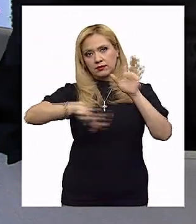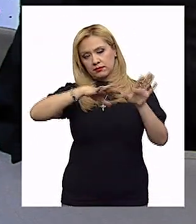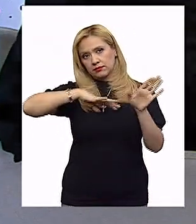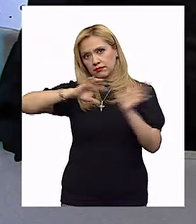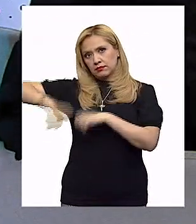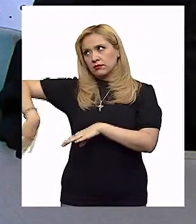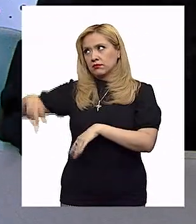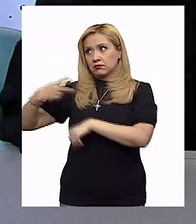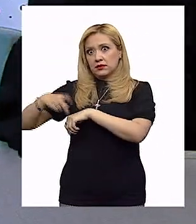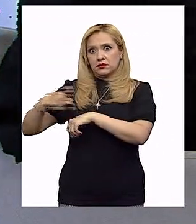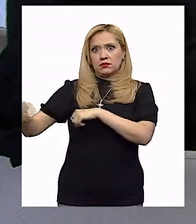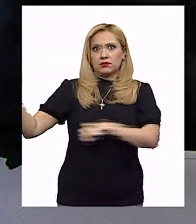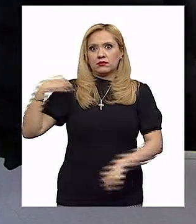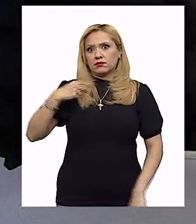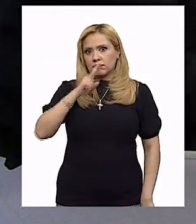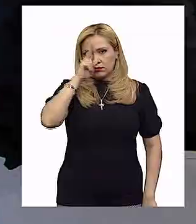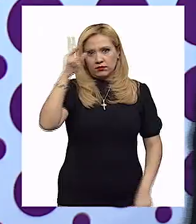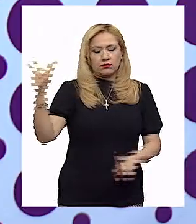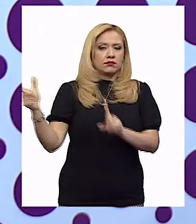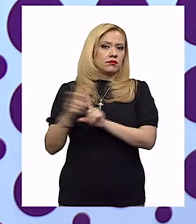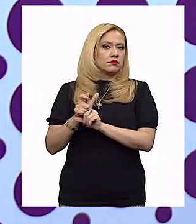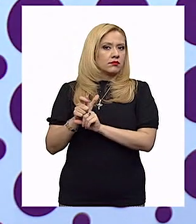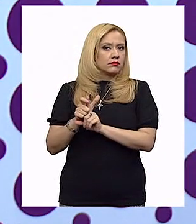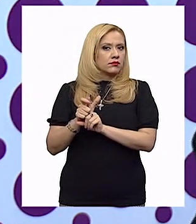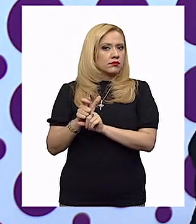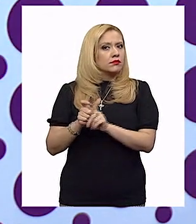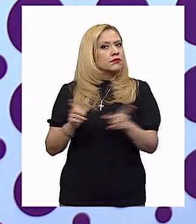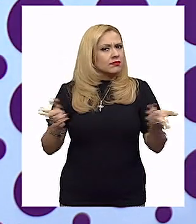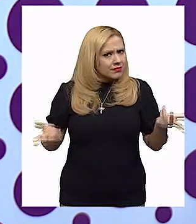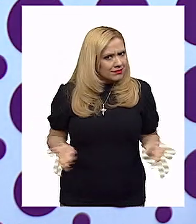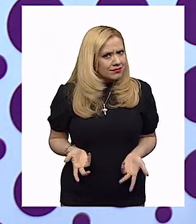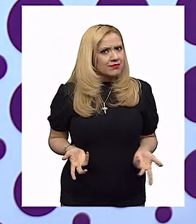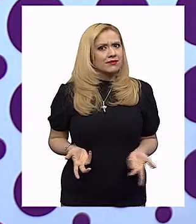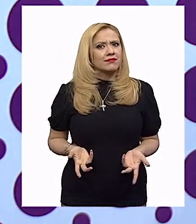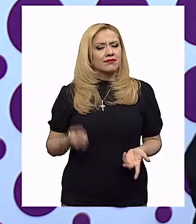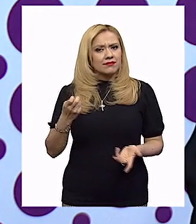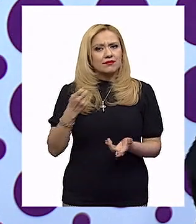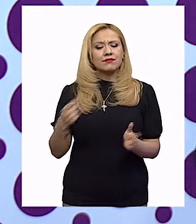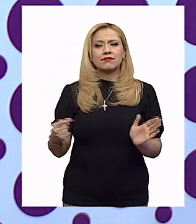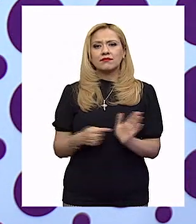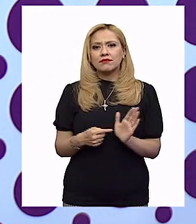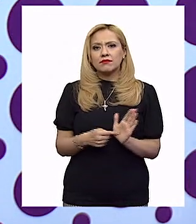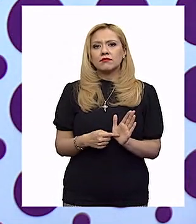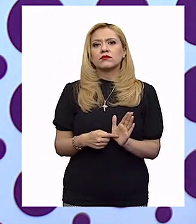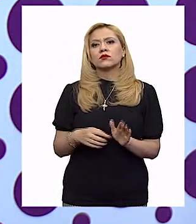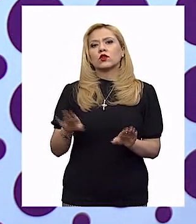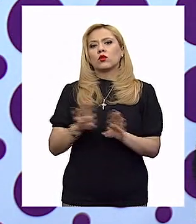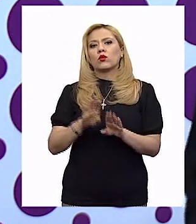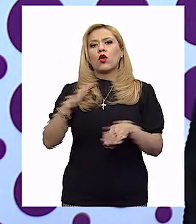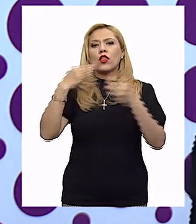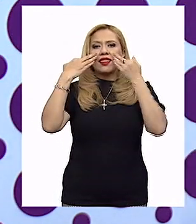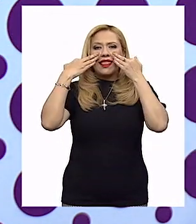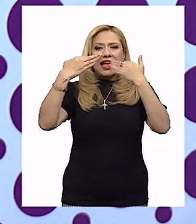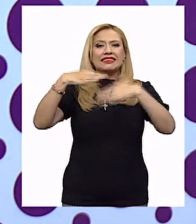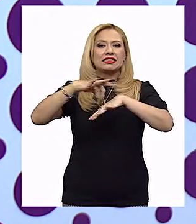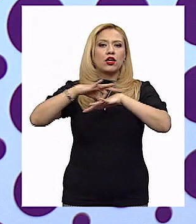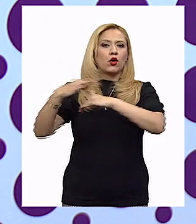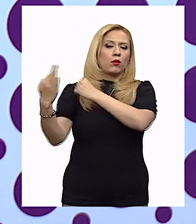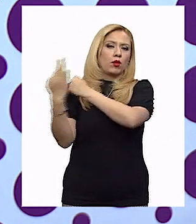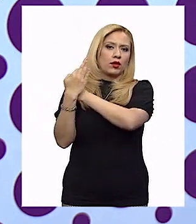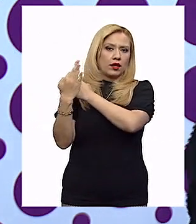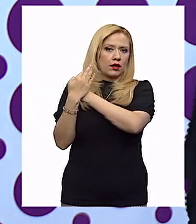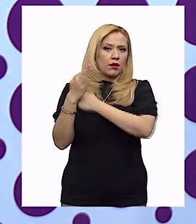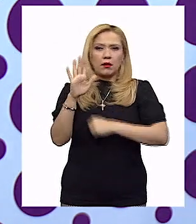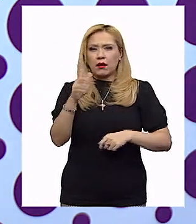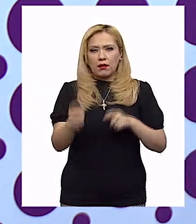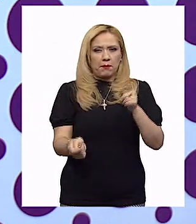peligro. Y protéjame, ¿no? Y aquí un poco entrar en medidas o en ciertas medidas que son de testigo protegido, ¿no? O similitudes